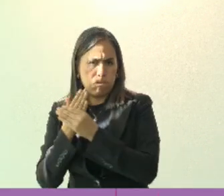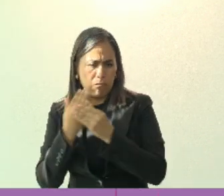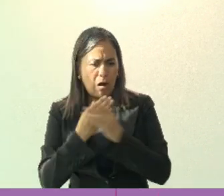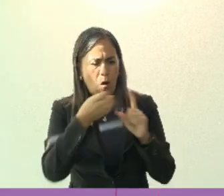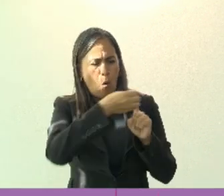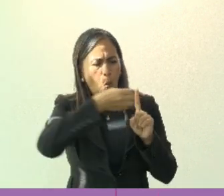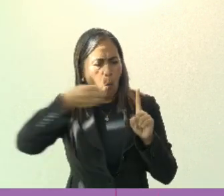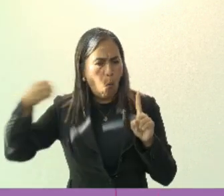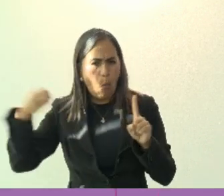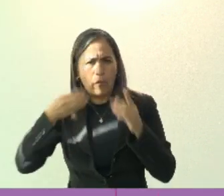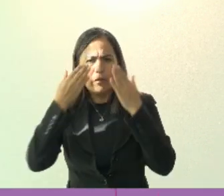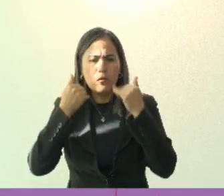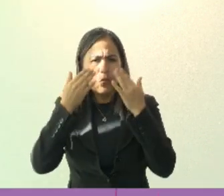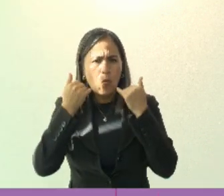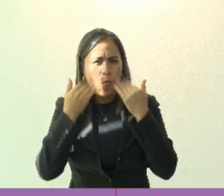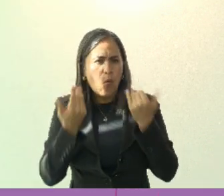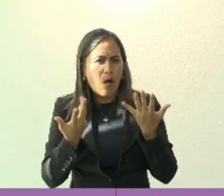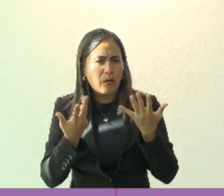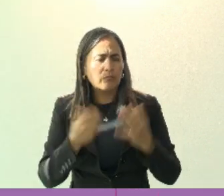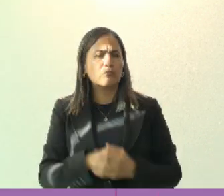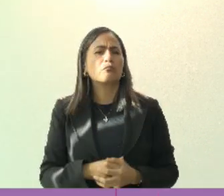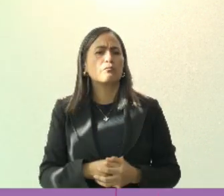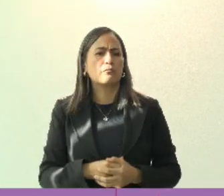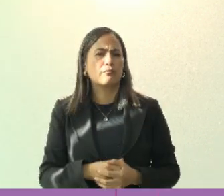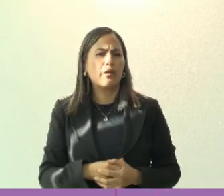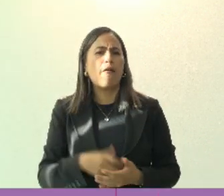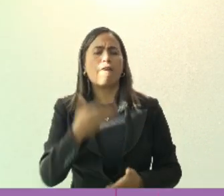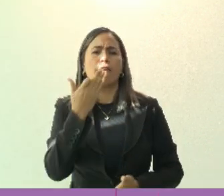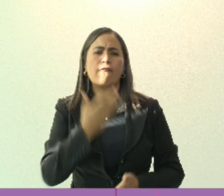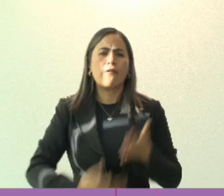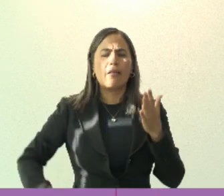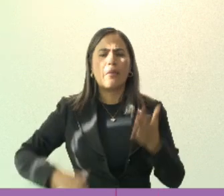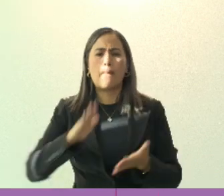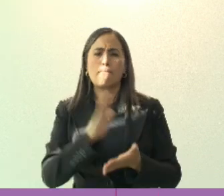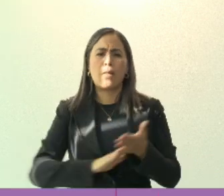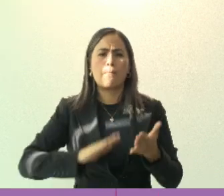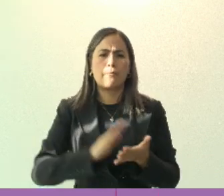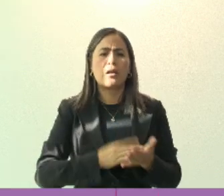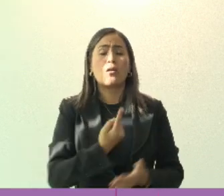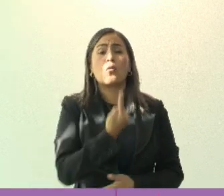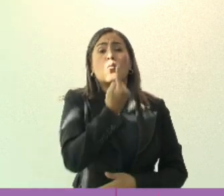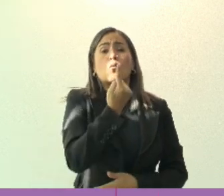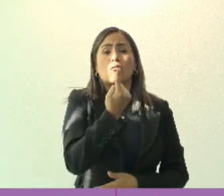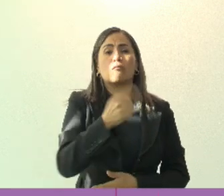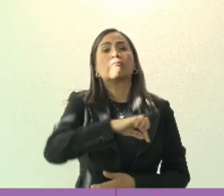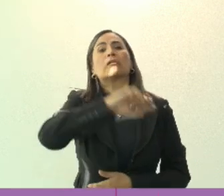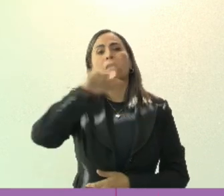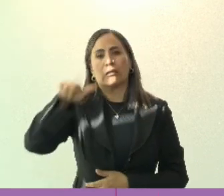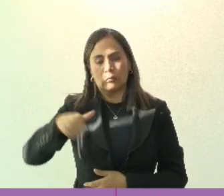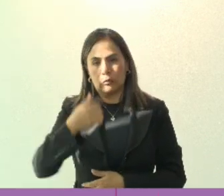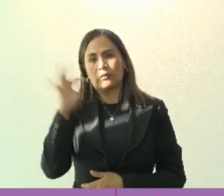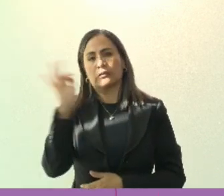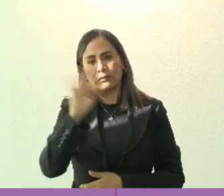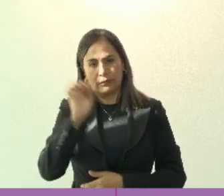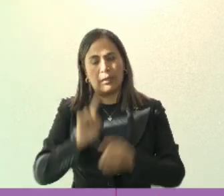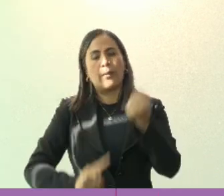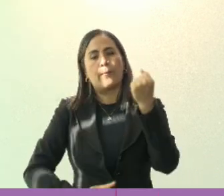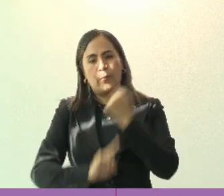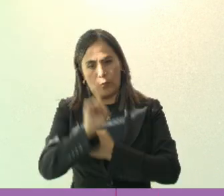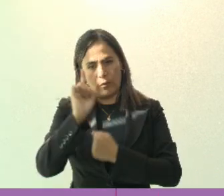no tenemos integrado un expediente de una adquisición y nos falta algún documento, seguramente vamos a tener algún problema, ¿no?